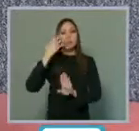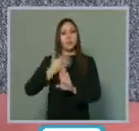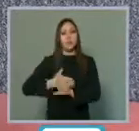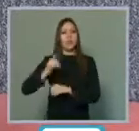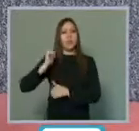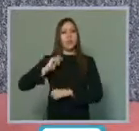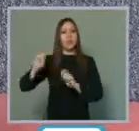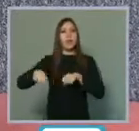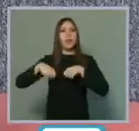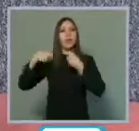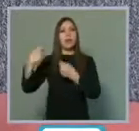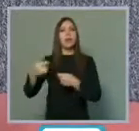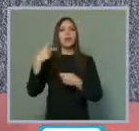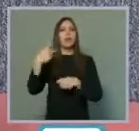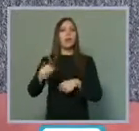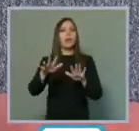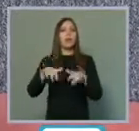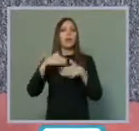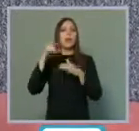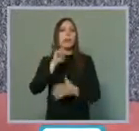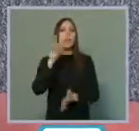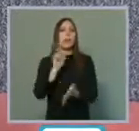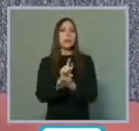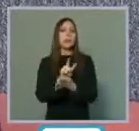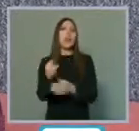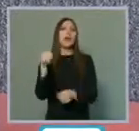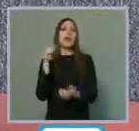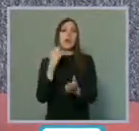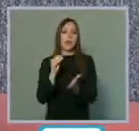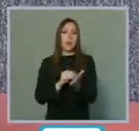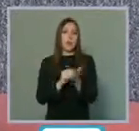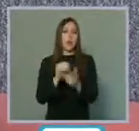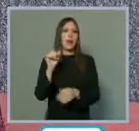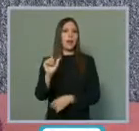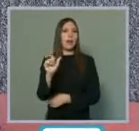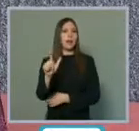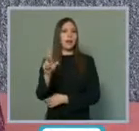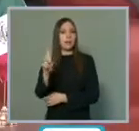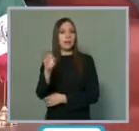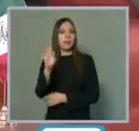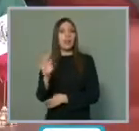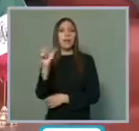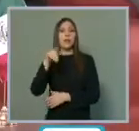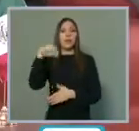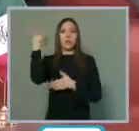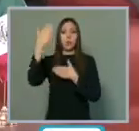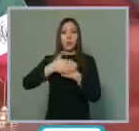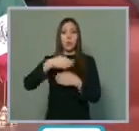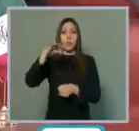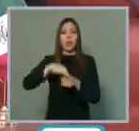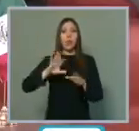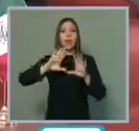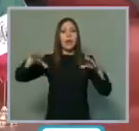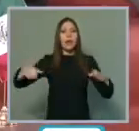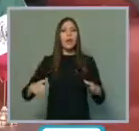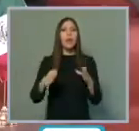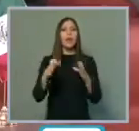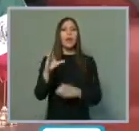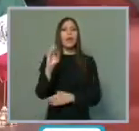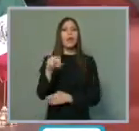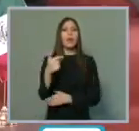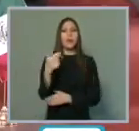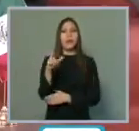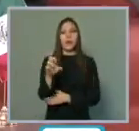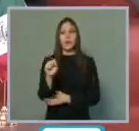caso la Asamblea Legislativa. Hoy todavía Asamblea Legislativa. Una vez que haya elecciones será Congreso. Exactamente.